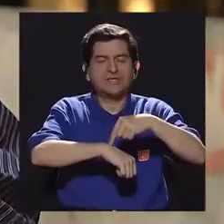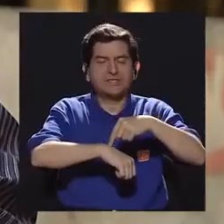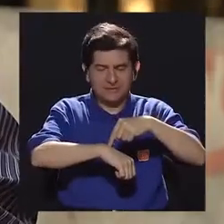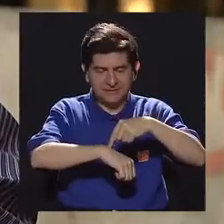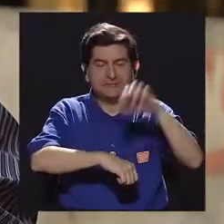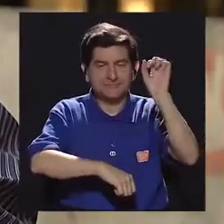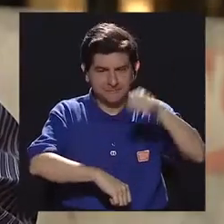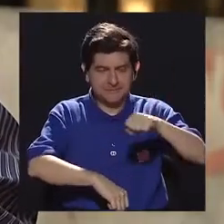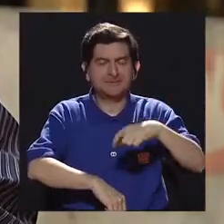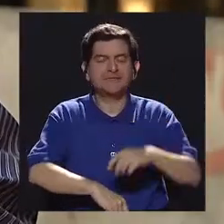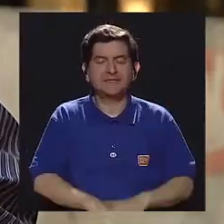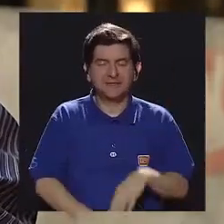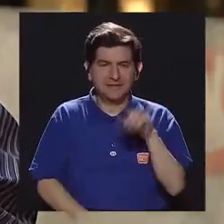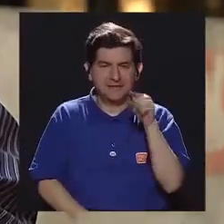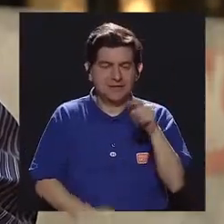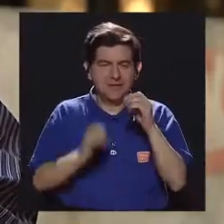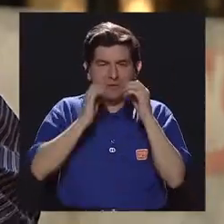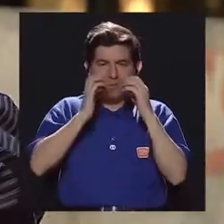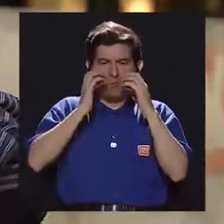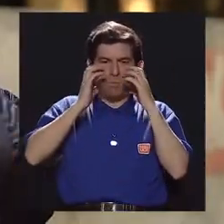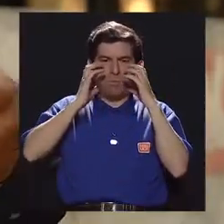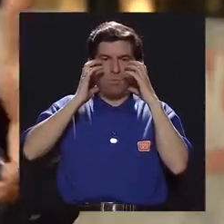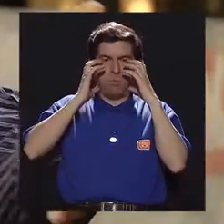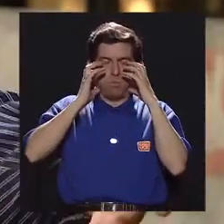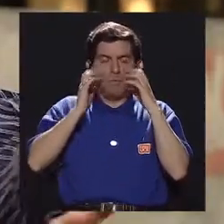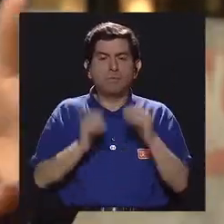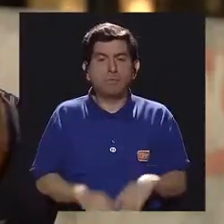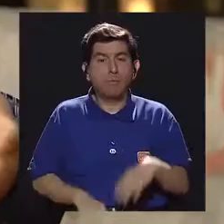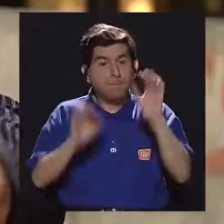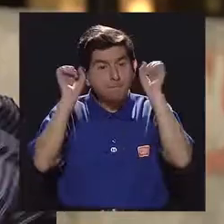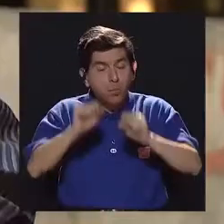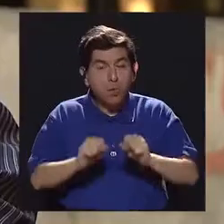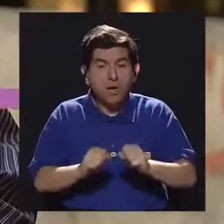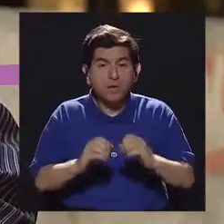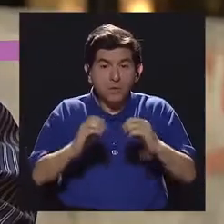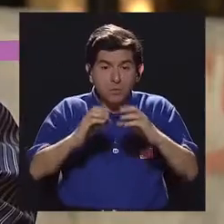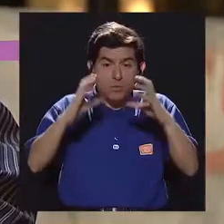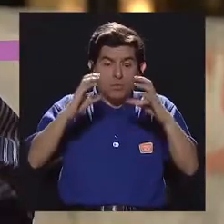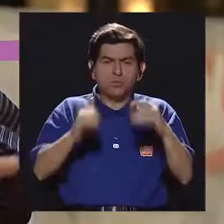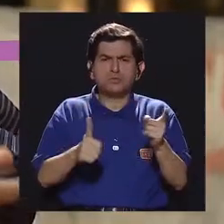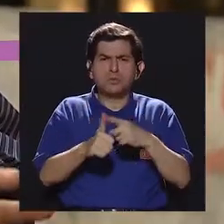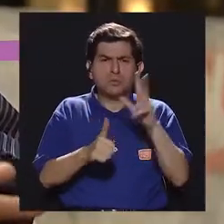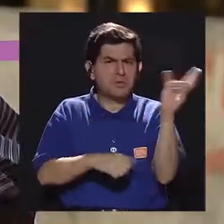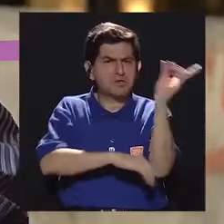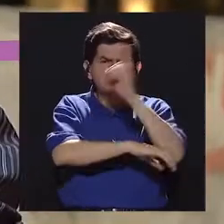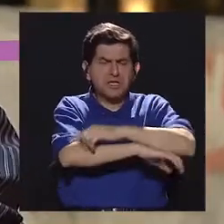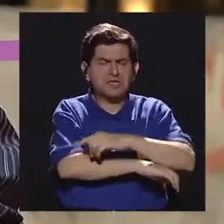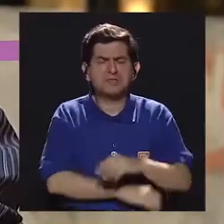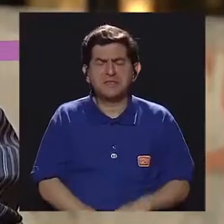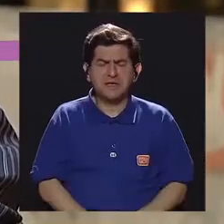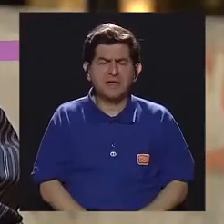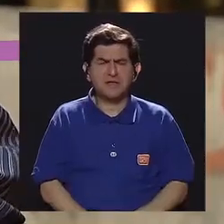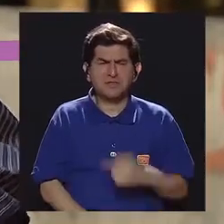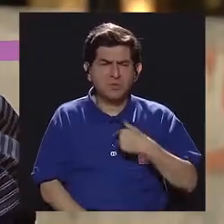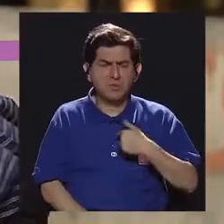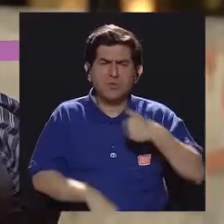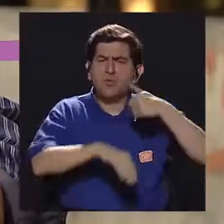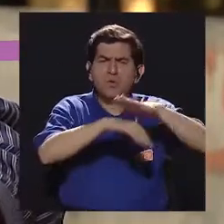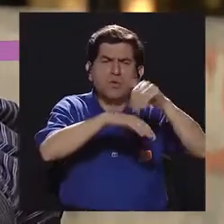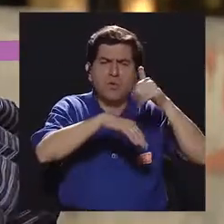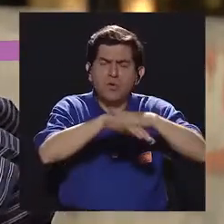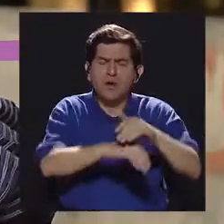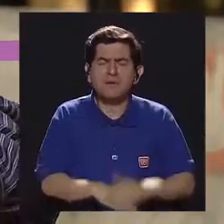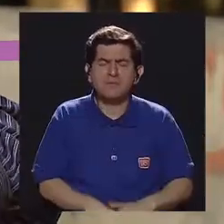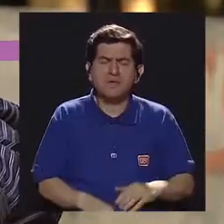durante ese tiempo. Puede llegar a inflamarse mucho, no es relevante en los primeros 3 días, usualmente uno le va a